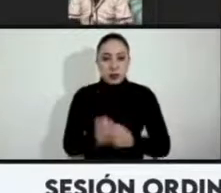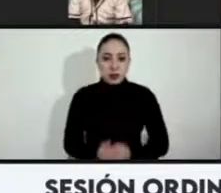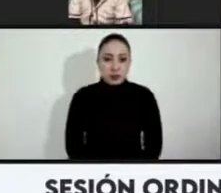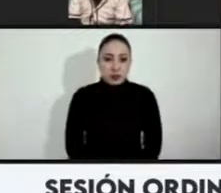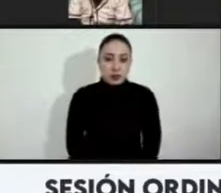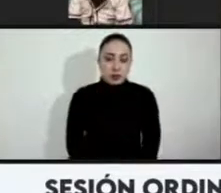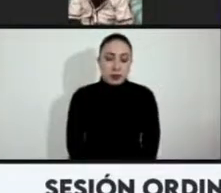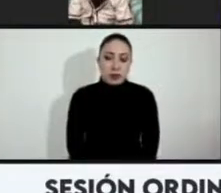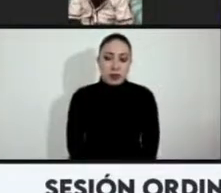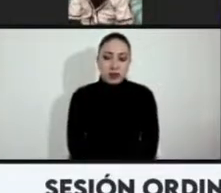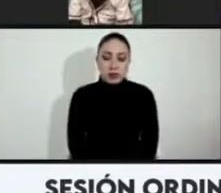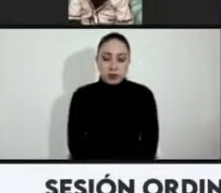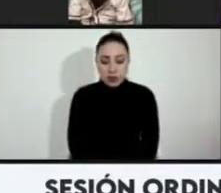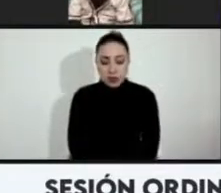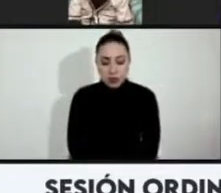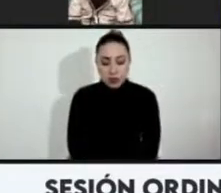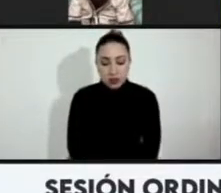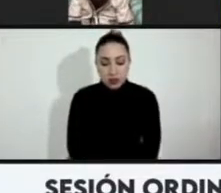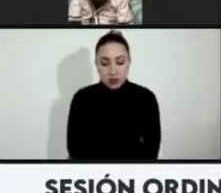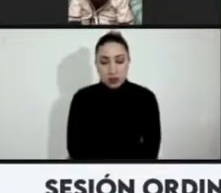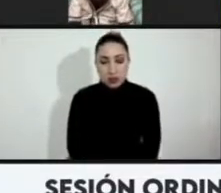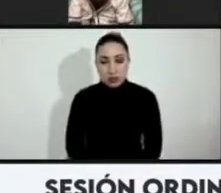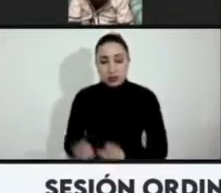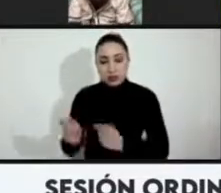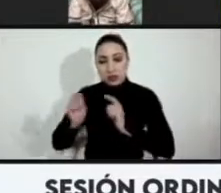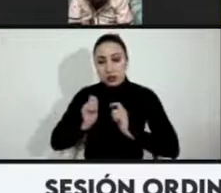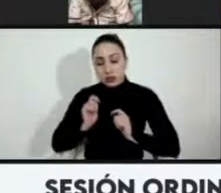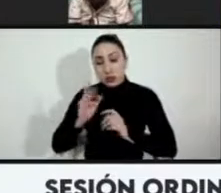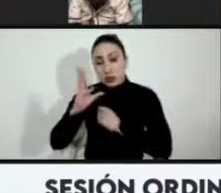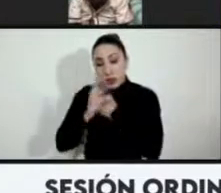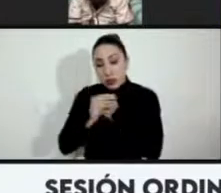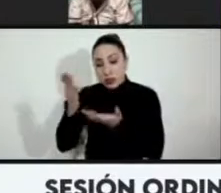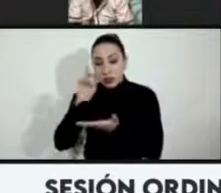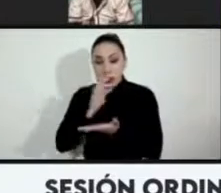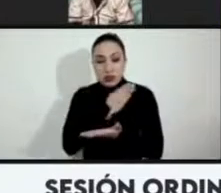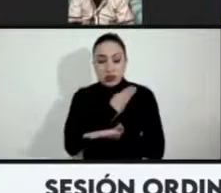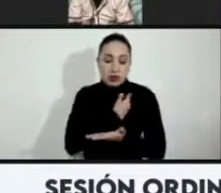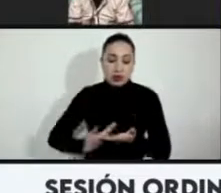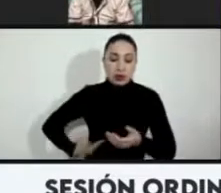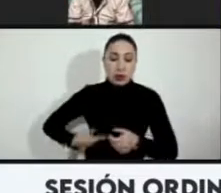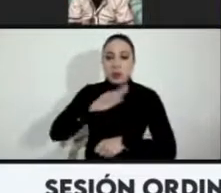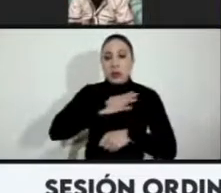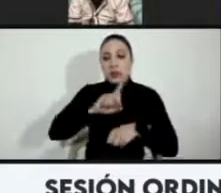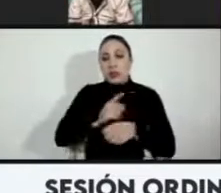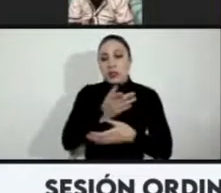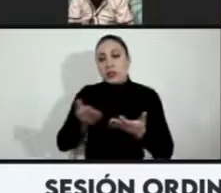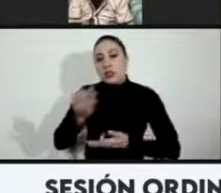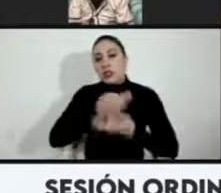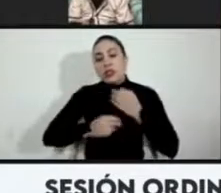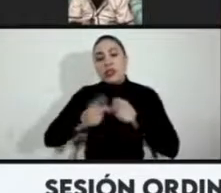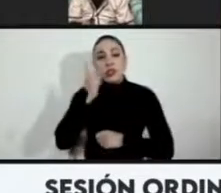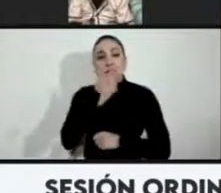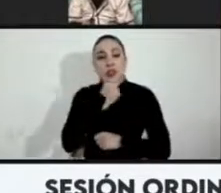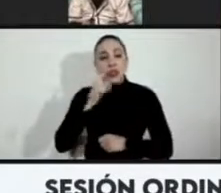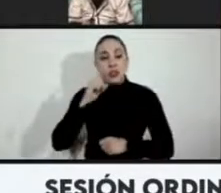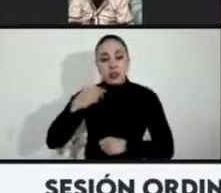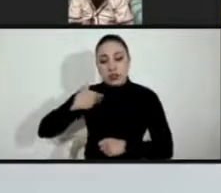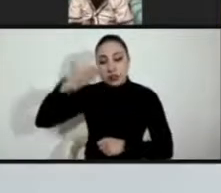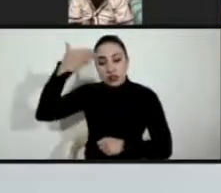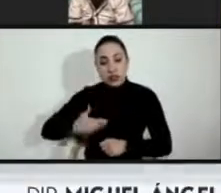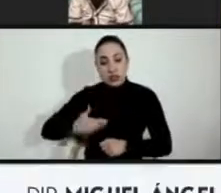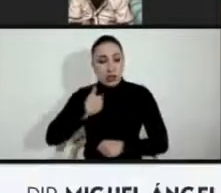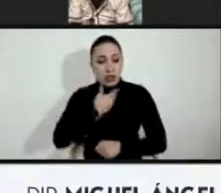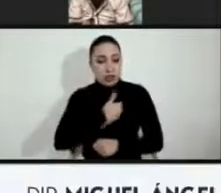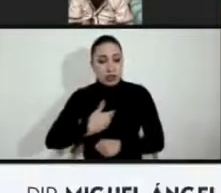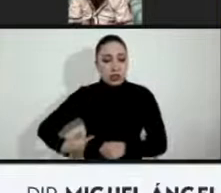el permiso de la presidencia. Buenos días, compañeras y compañeros diputados. En mi carácter de presidente de la Comisión de Movilidad